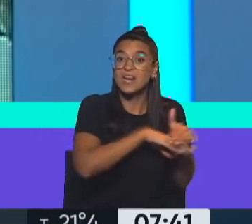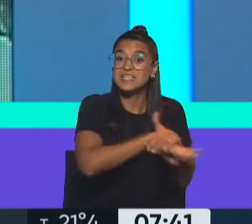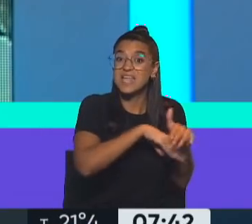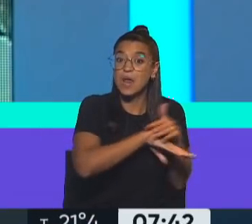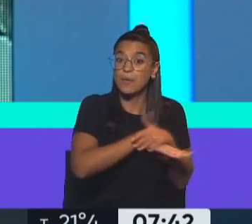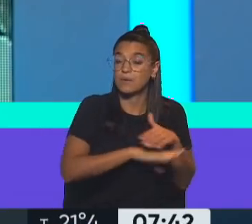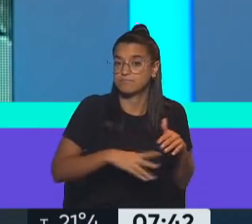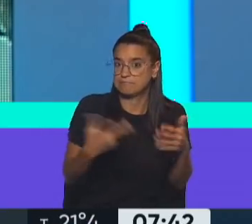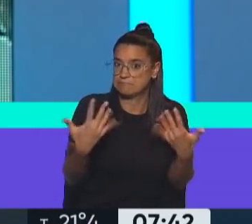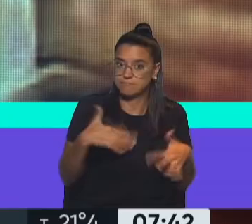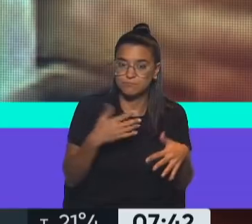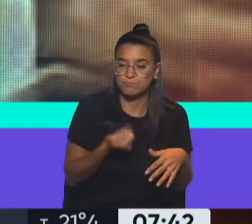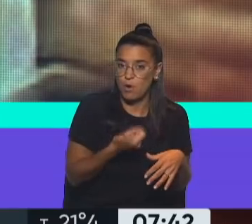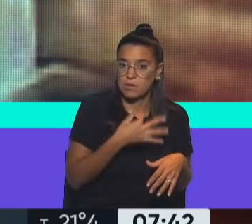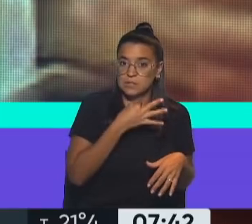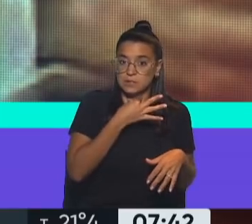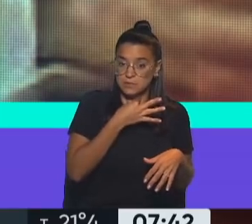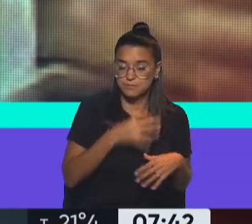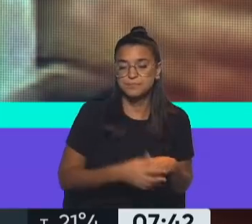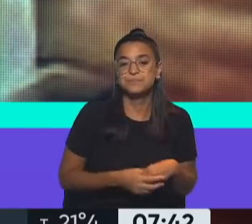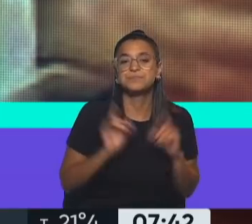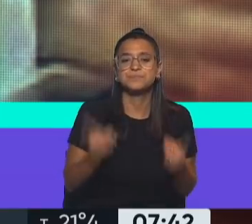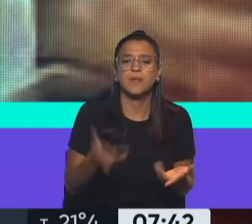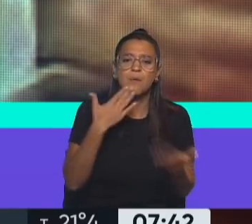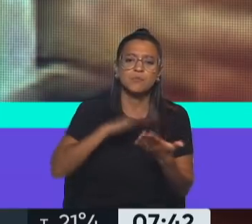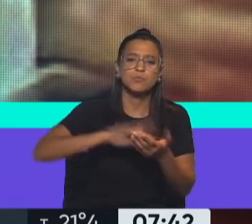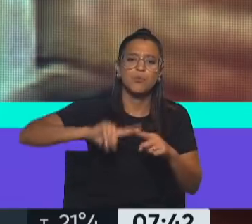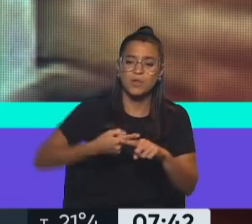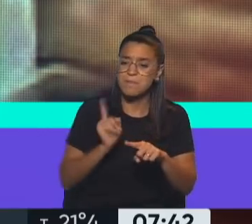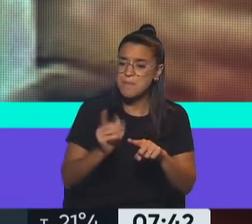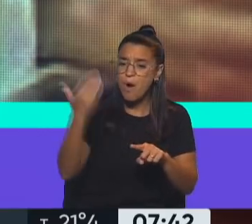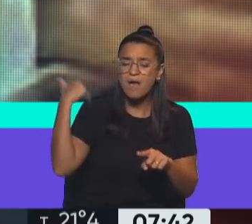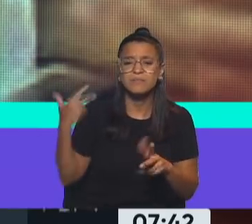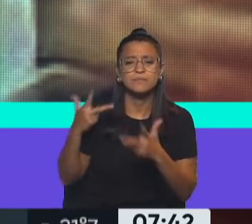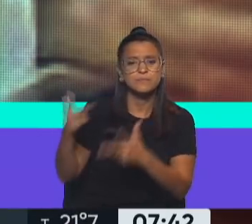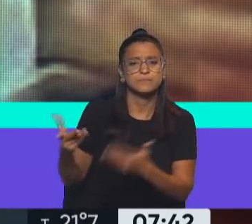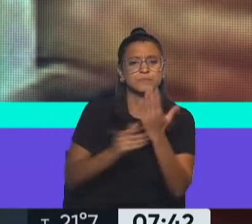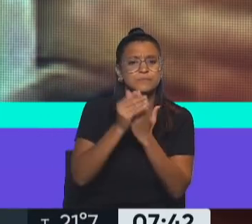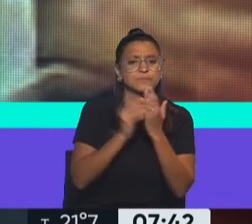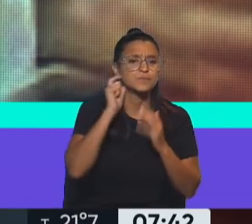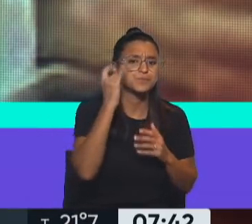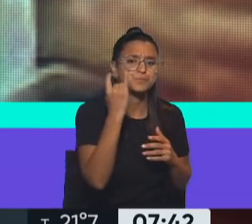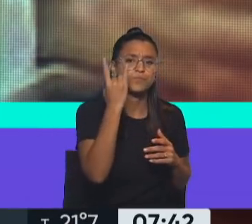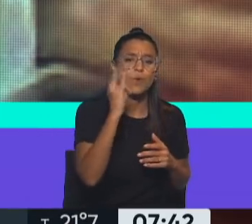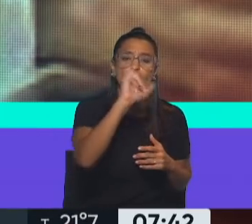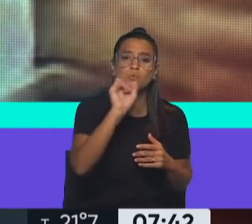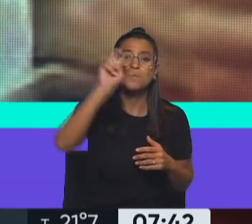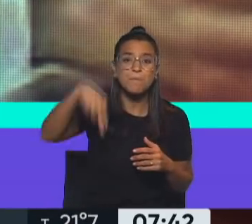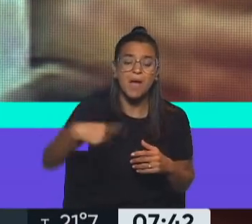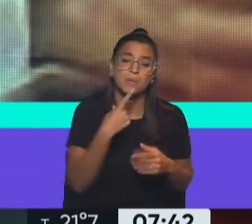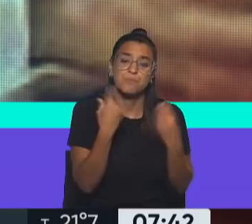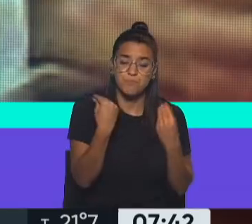están al límite. Claro, bueno, ¿sabes qué? Bueno, vamos a hablar un poquito de política y también de lo que habías anticipado, Flor, del ministro Guzmán, porque durante este